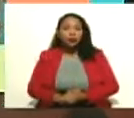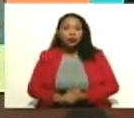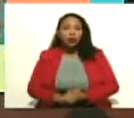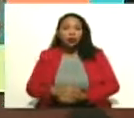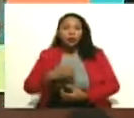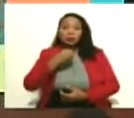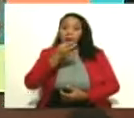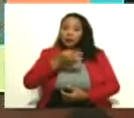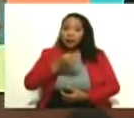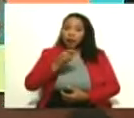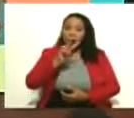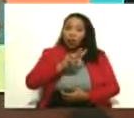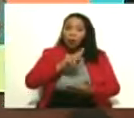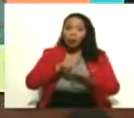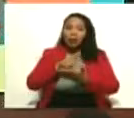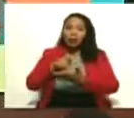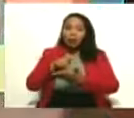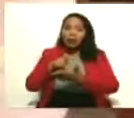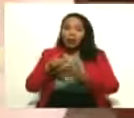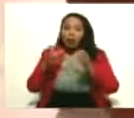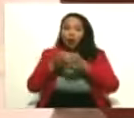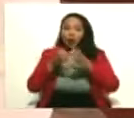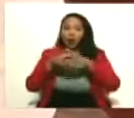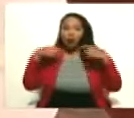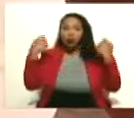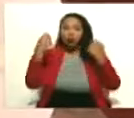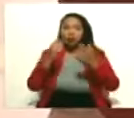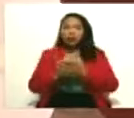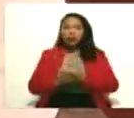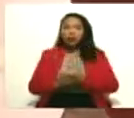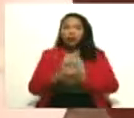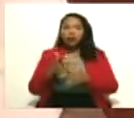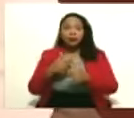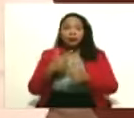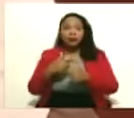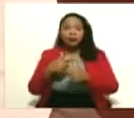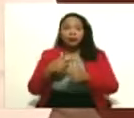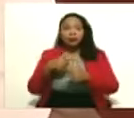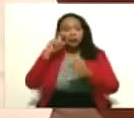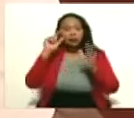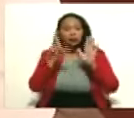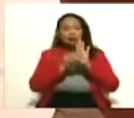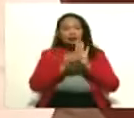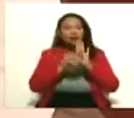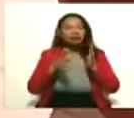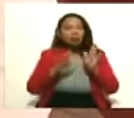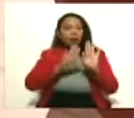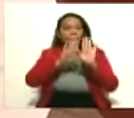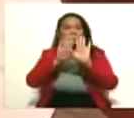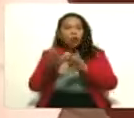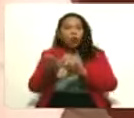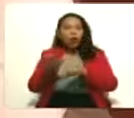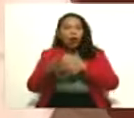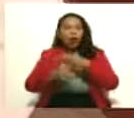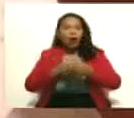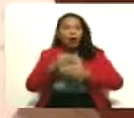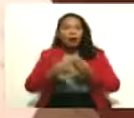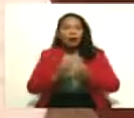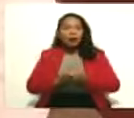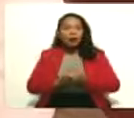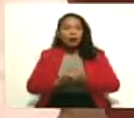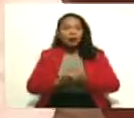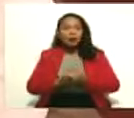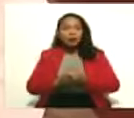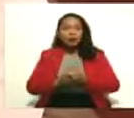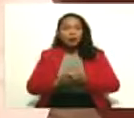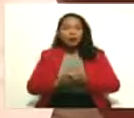los dos miembros del comando de campaña. Hola, Liz. En principio, desde el punto de vista legal, ¿qué aporte le hace dentro del